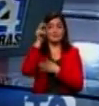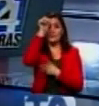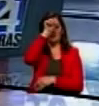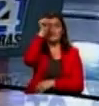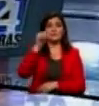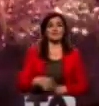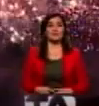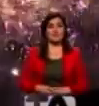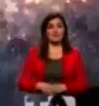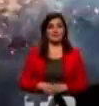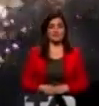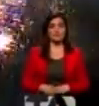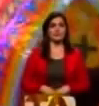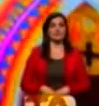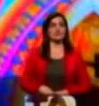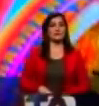domingo.